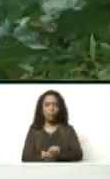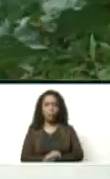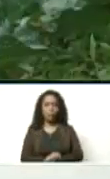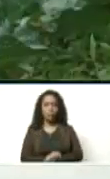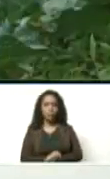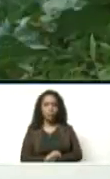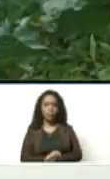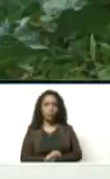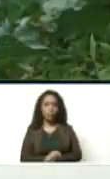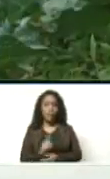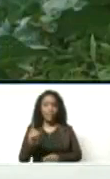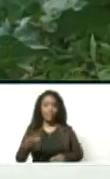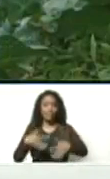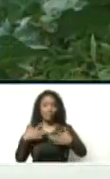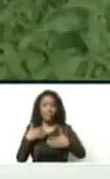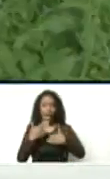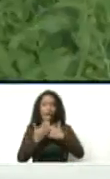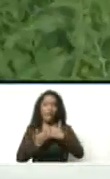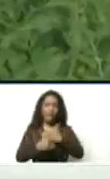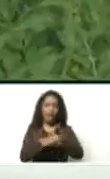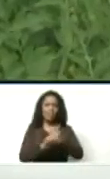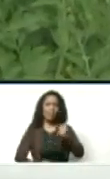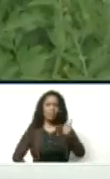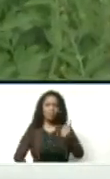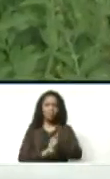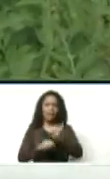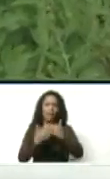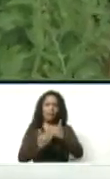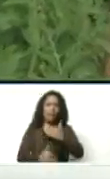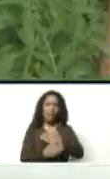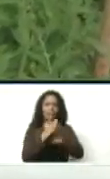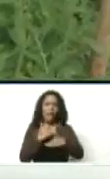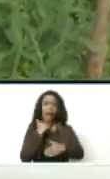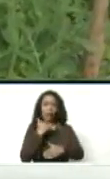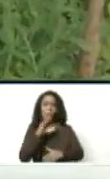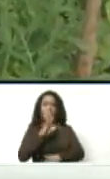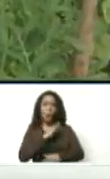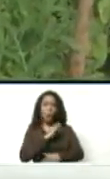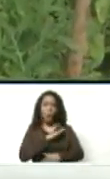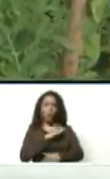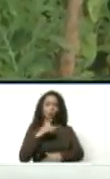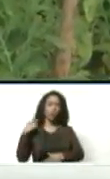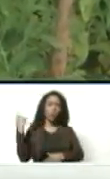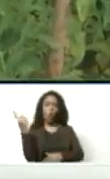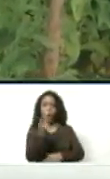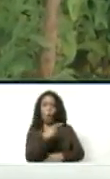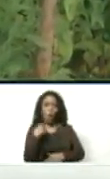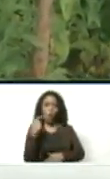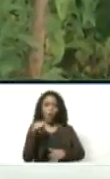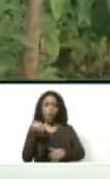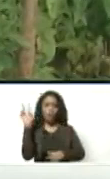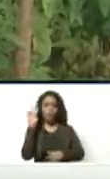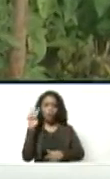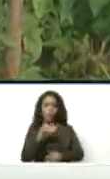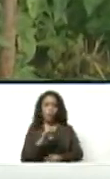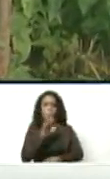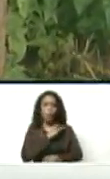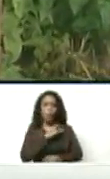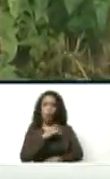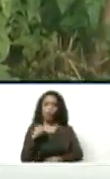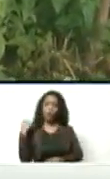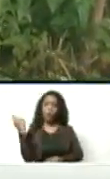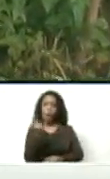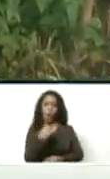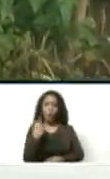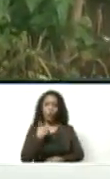el ánimo de salir adelante, de sacar adelante algo que nos pertenece a todos, Venezuela. Nos pertenece a todos,